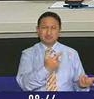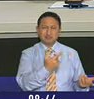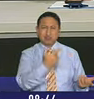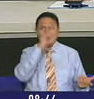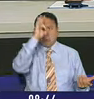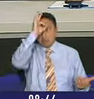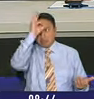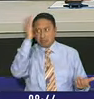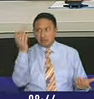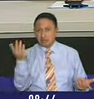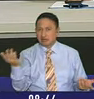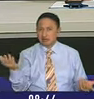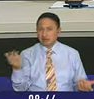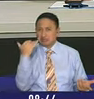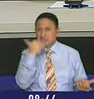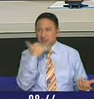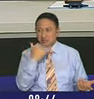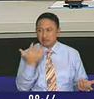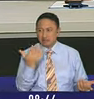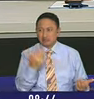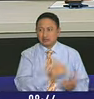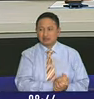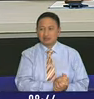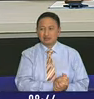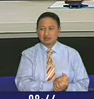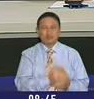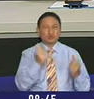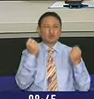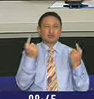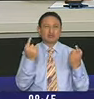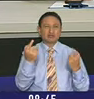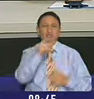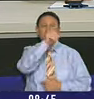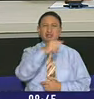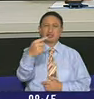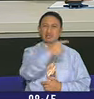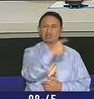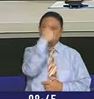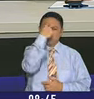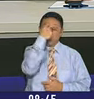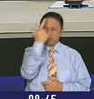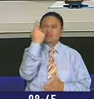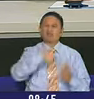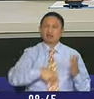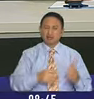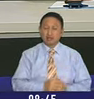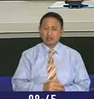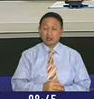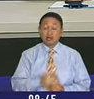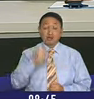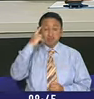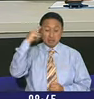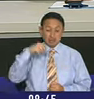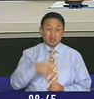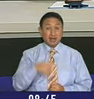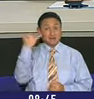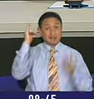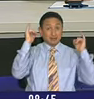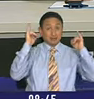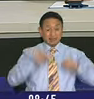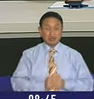¿Desconocimiento? ¿Risas? ¿Qué será? ¿Qué pasará por la cabeza de este ciudadano que cree que lo más divertido